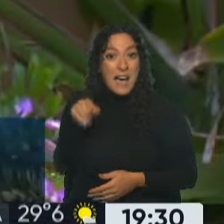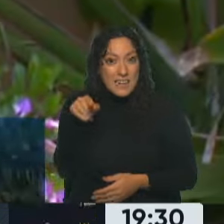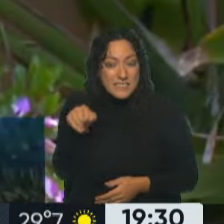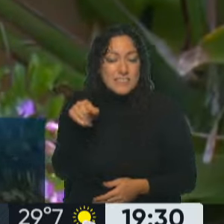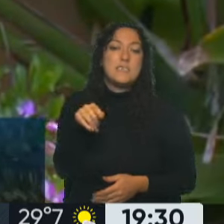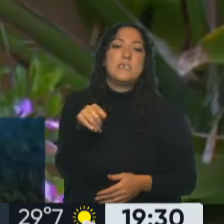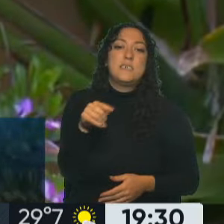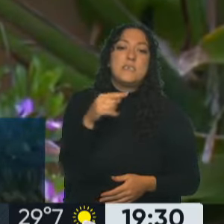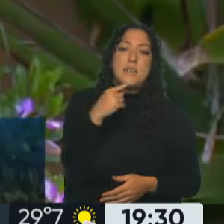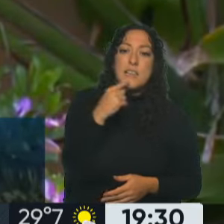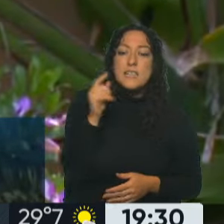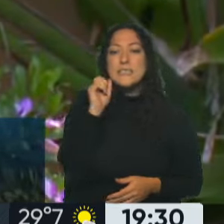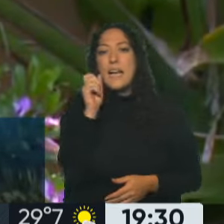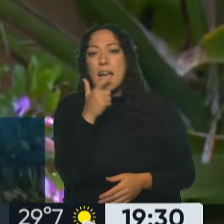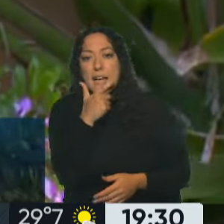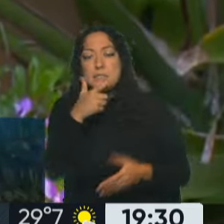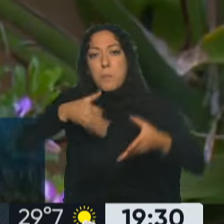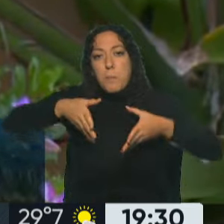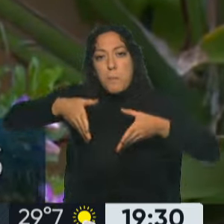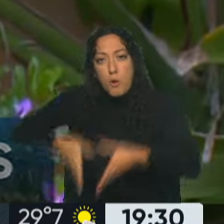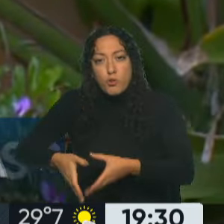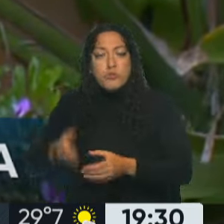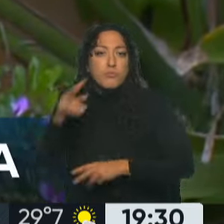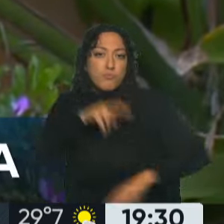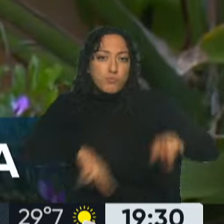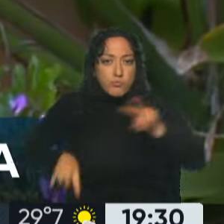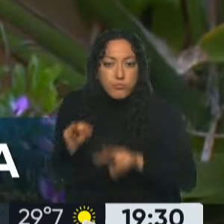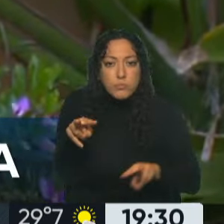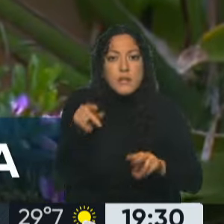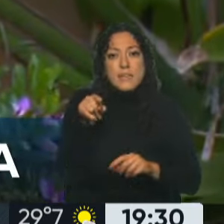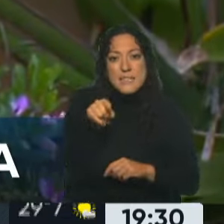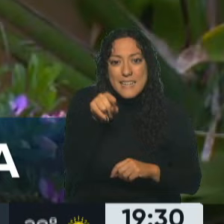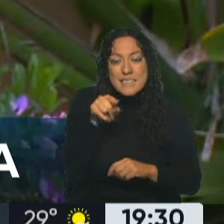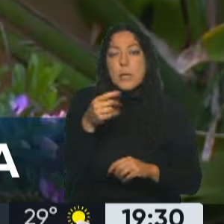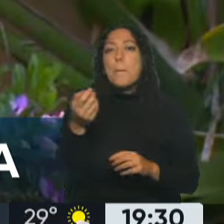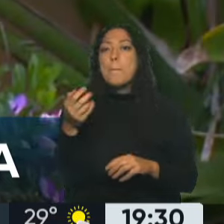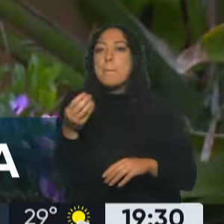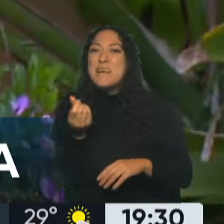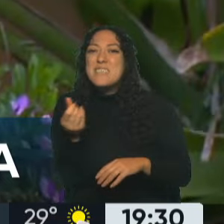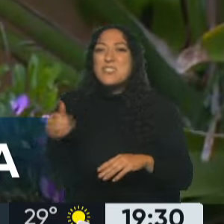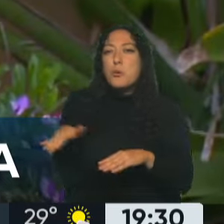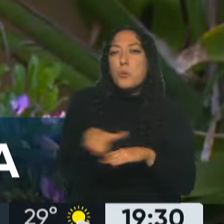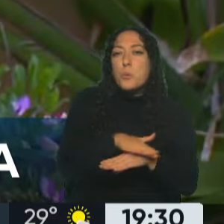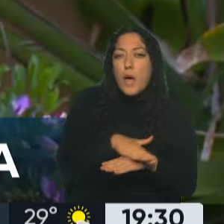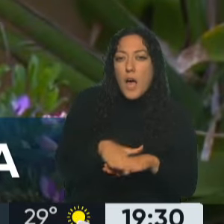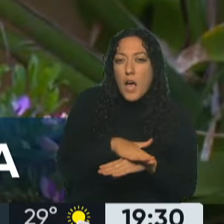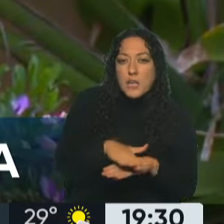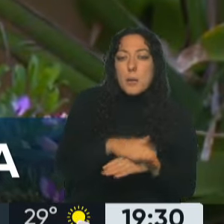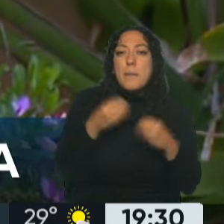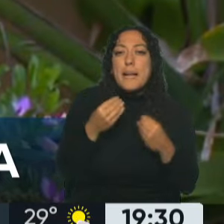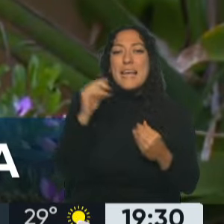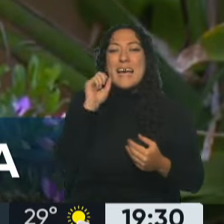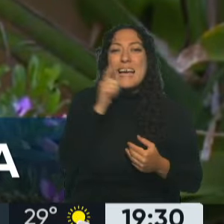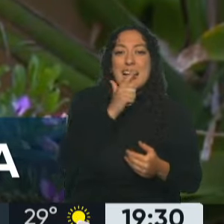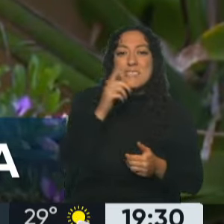que se llama el gas en boca de pozo, técnicamente el PIS. Ocurre que ese es el precio básico para la generación de gas. ¿Qué tiene que